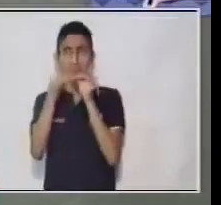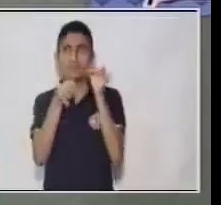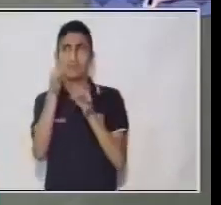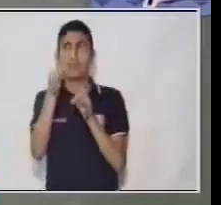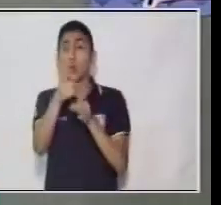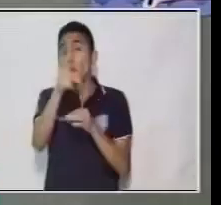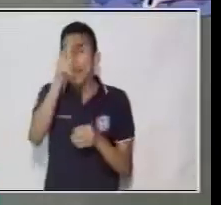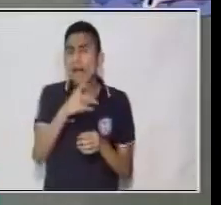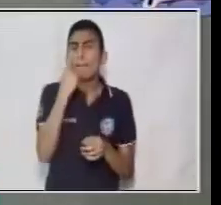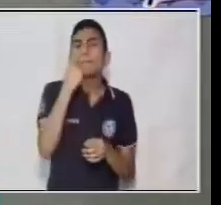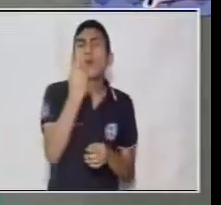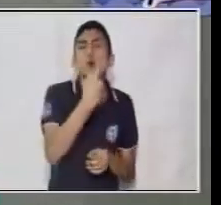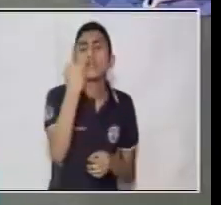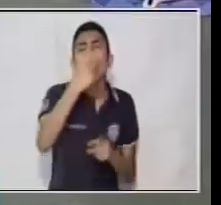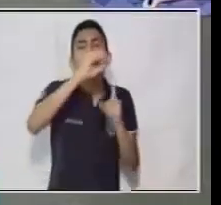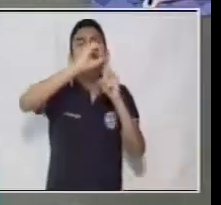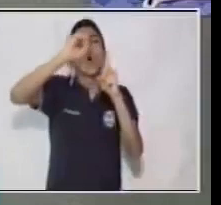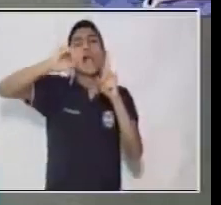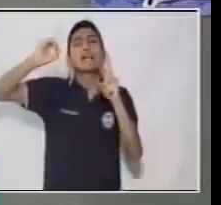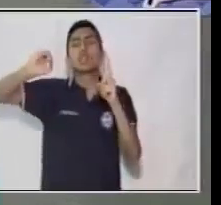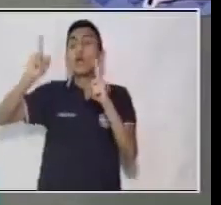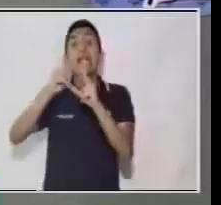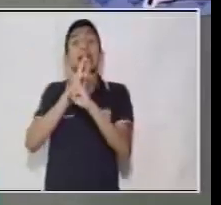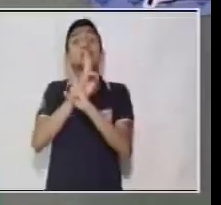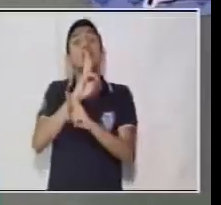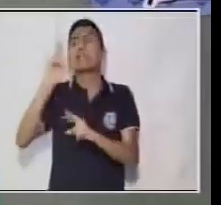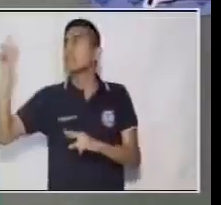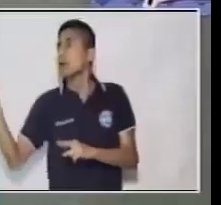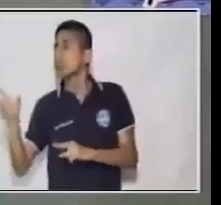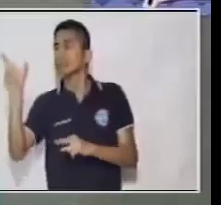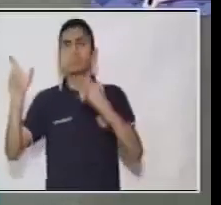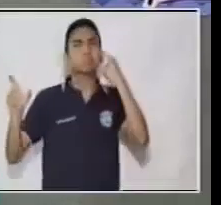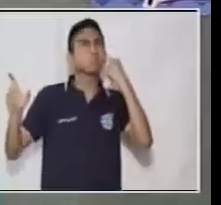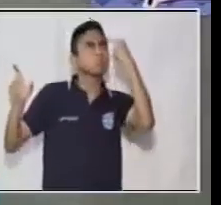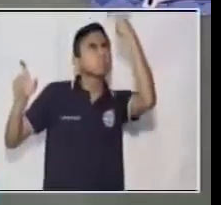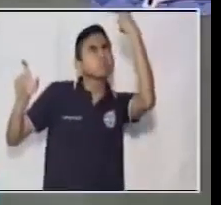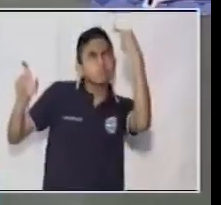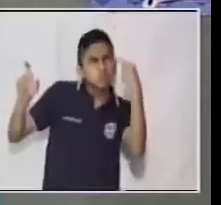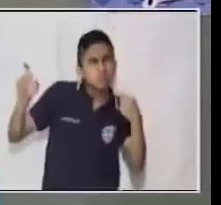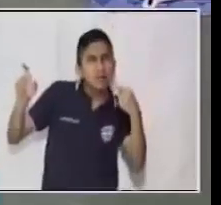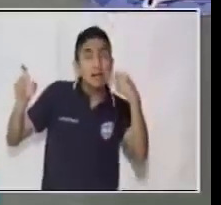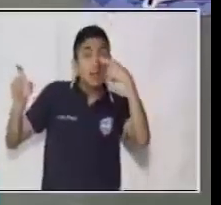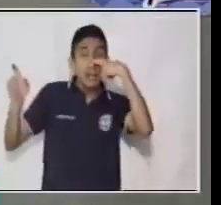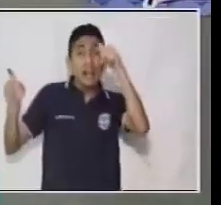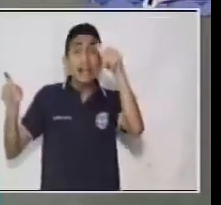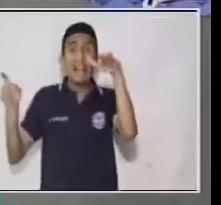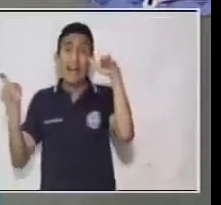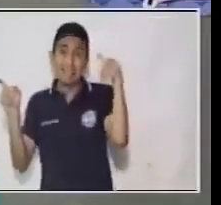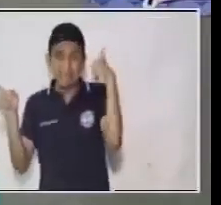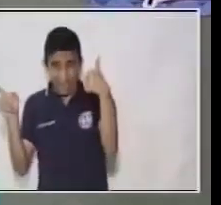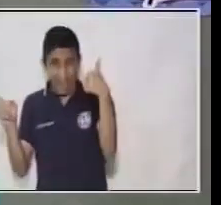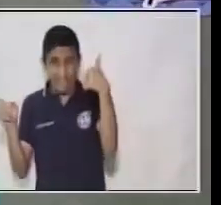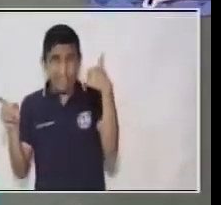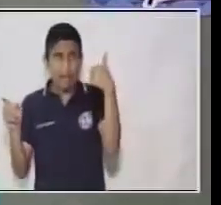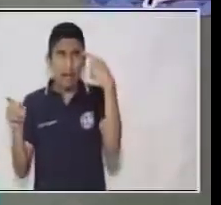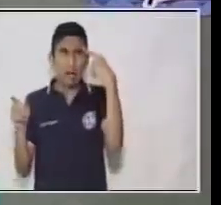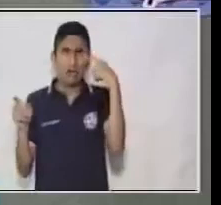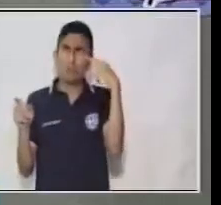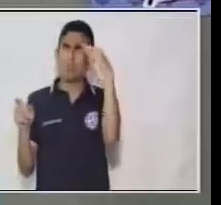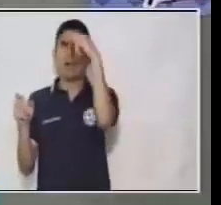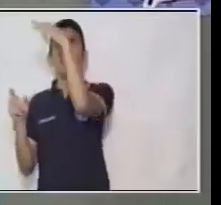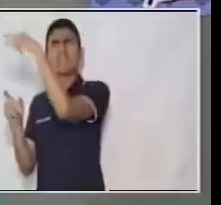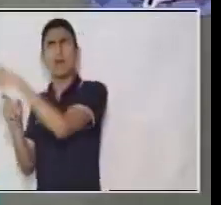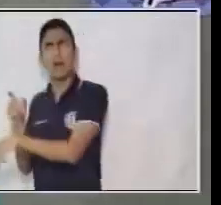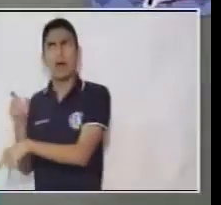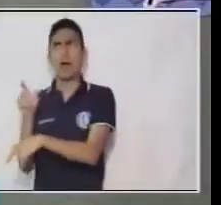la oración para esta respuesta. A ver, la taza sirve para viajar a otra ciudad.